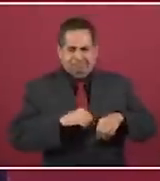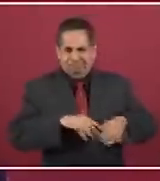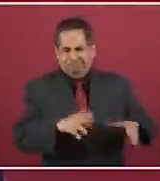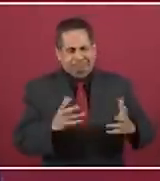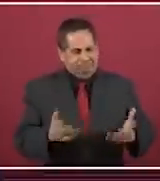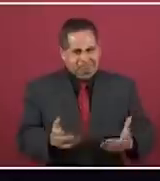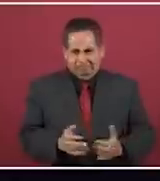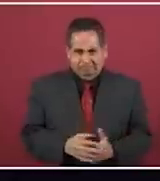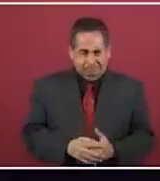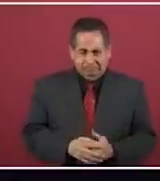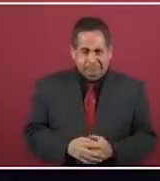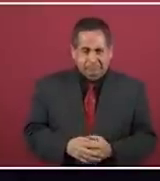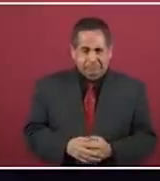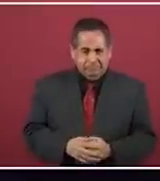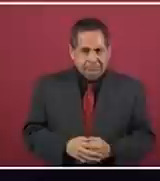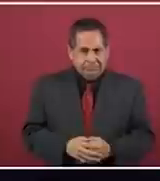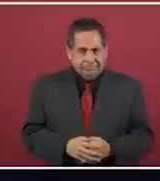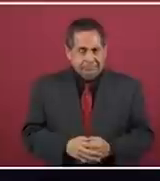Y